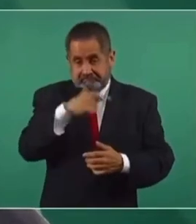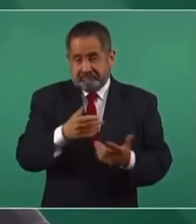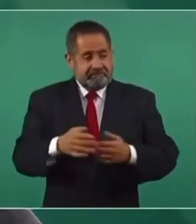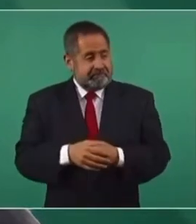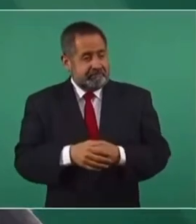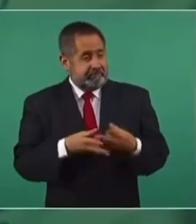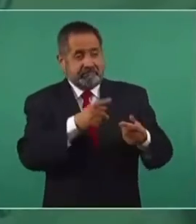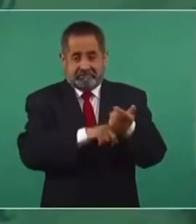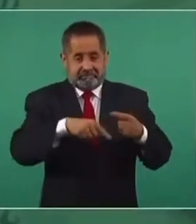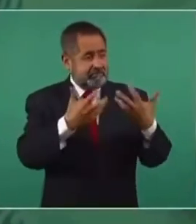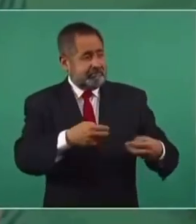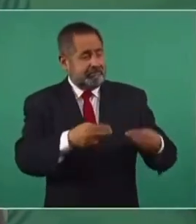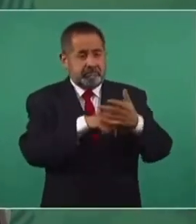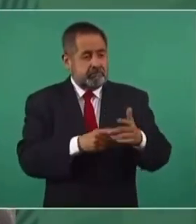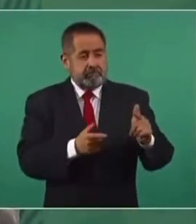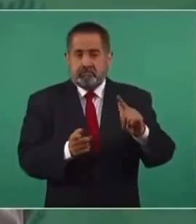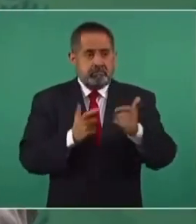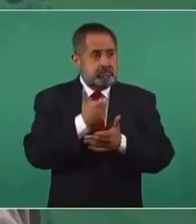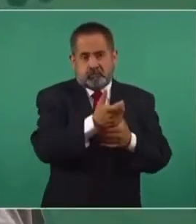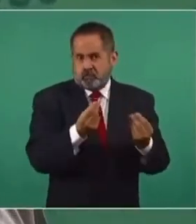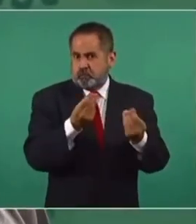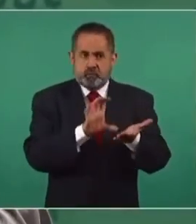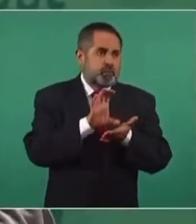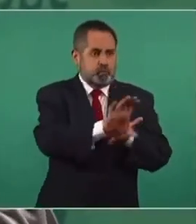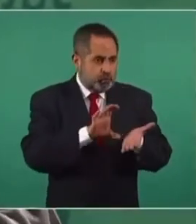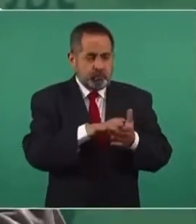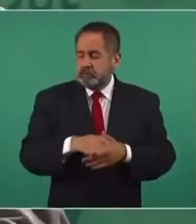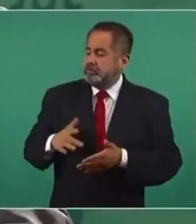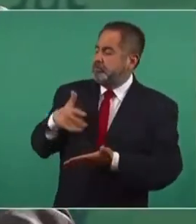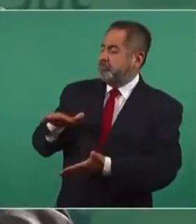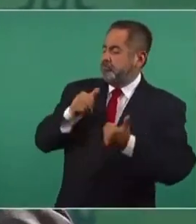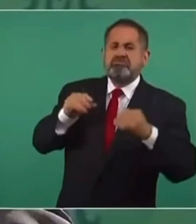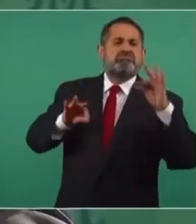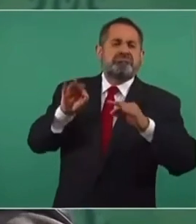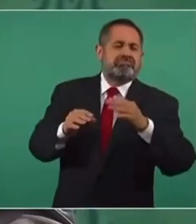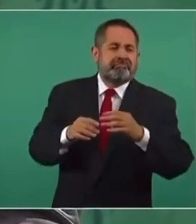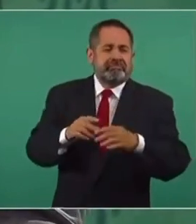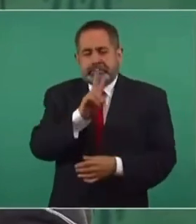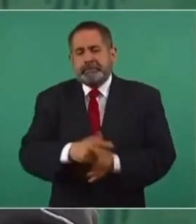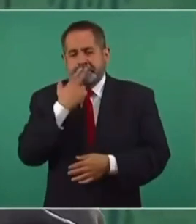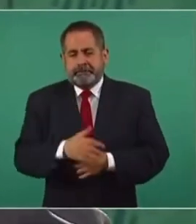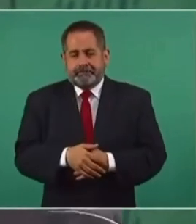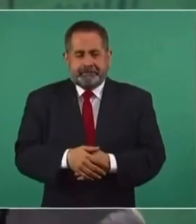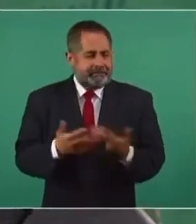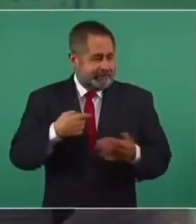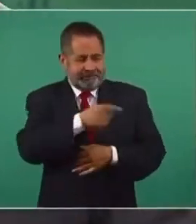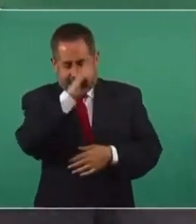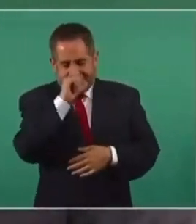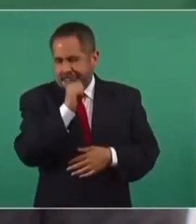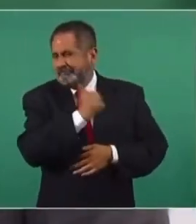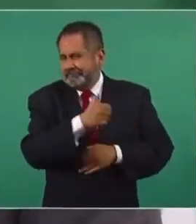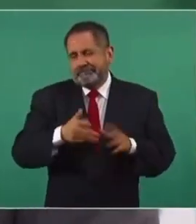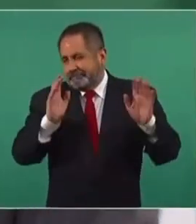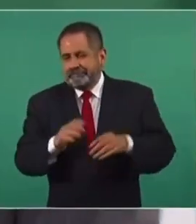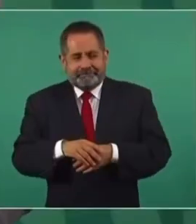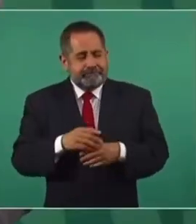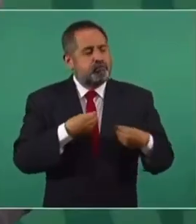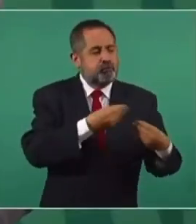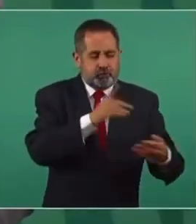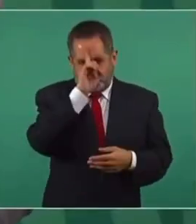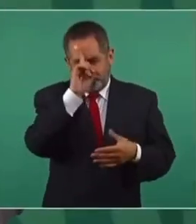porque todas estas empresas cobran mucho, pero no funciona. Ni debería yo de estar dando consejos,